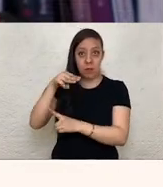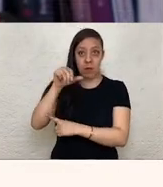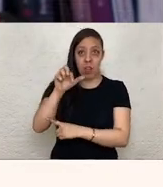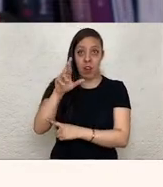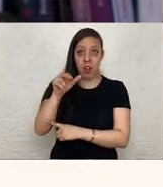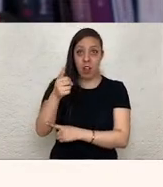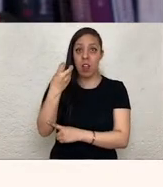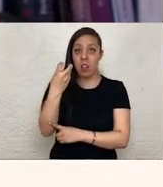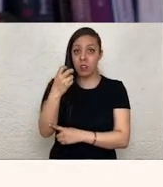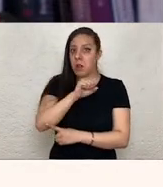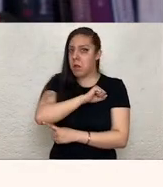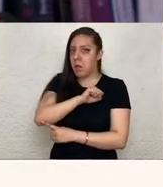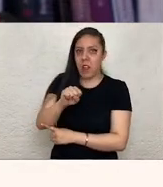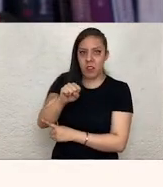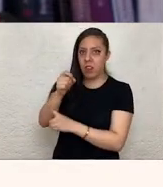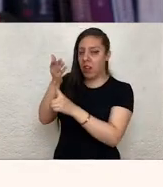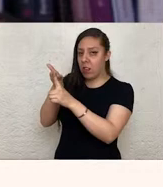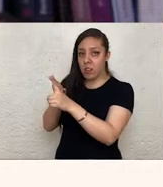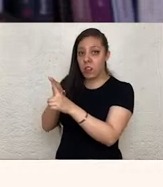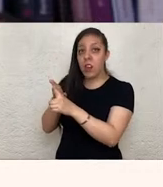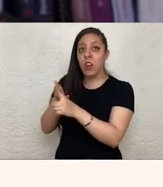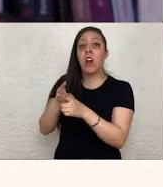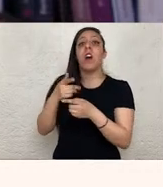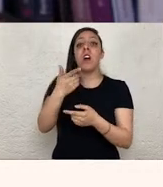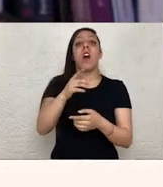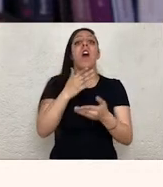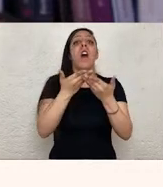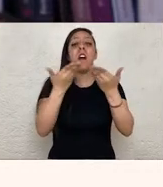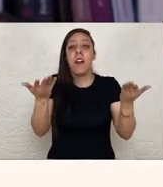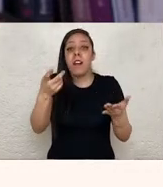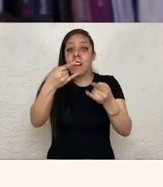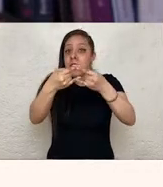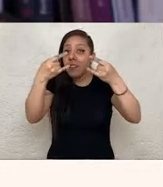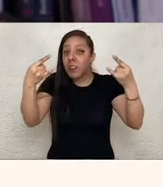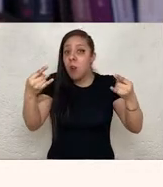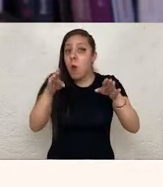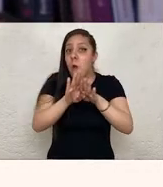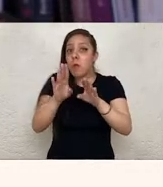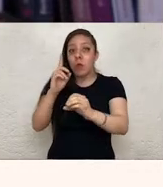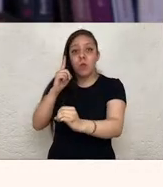mito le permite al Estado mexicano contarnos una historia